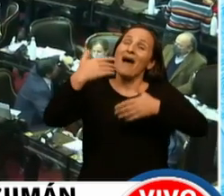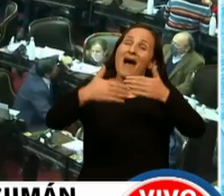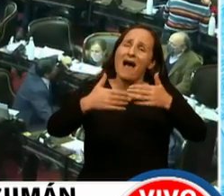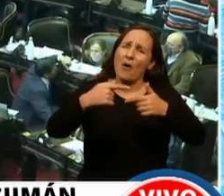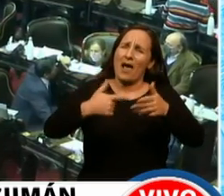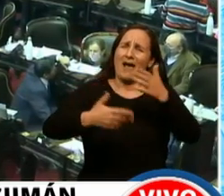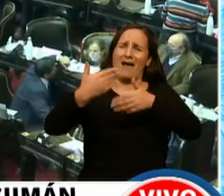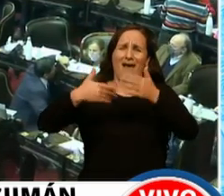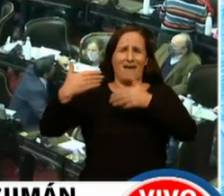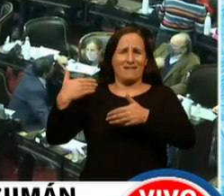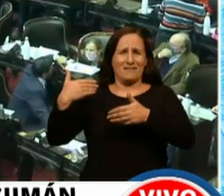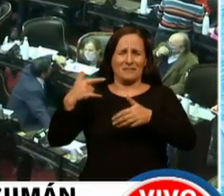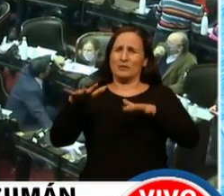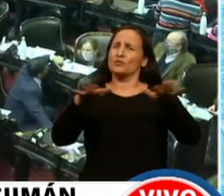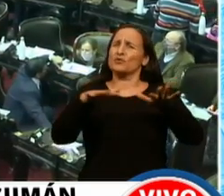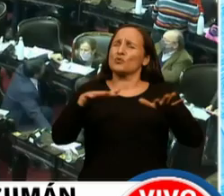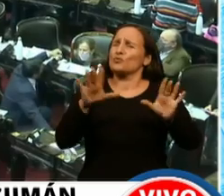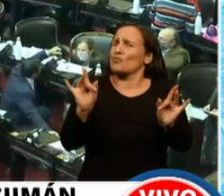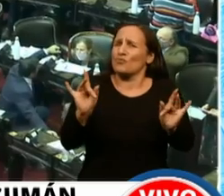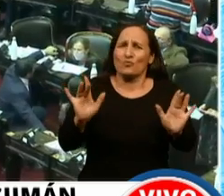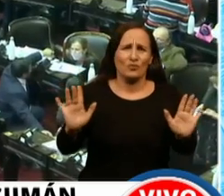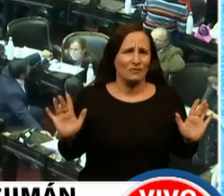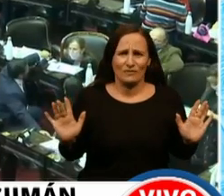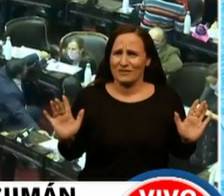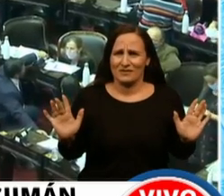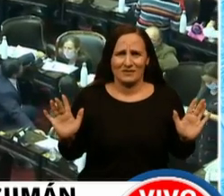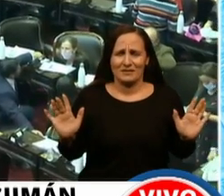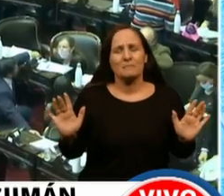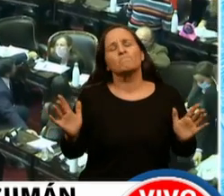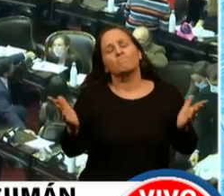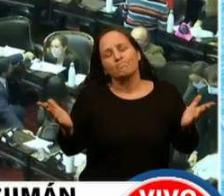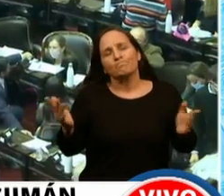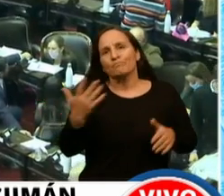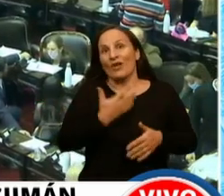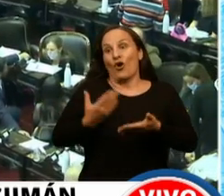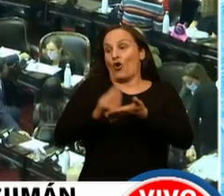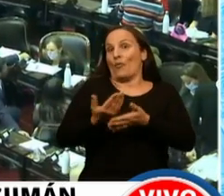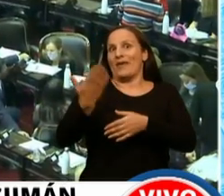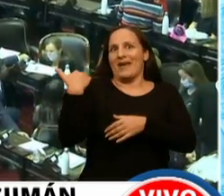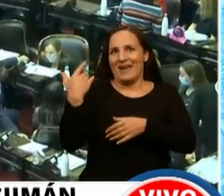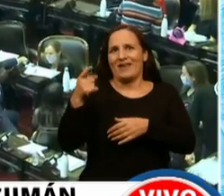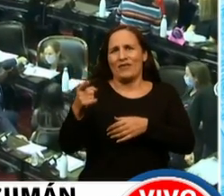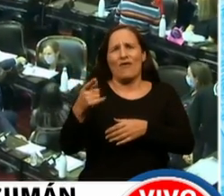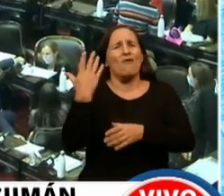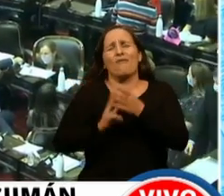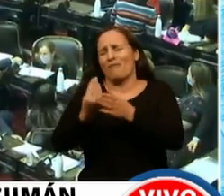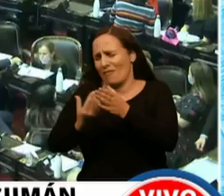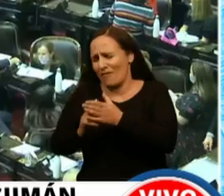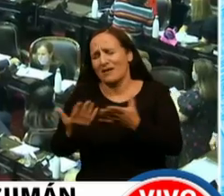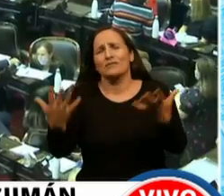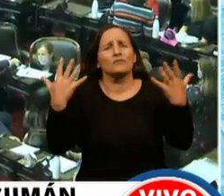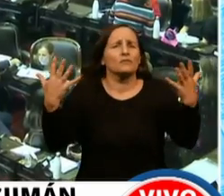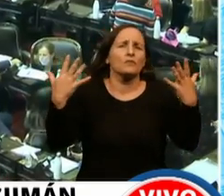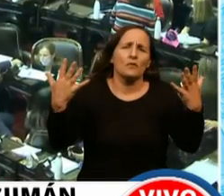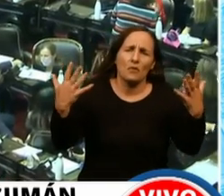un contexto muy difícil seguramente el gobierno que pasó hizo cosas malas sin lugar a